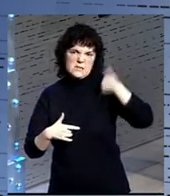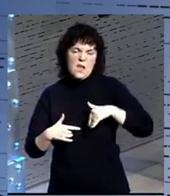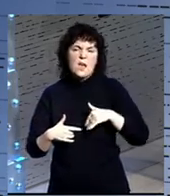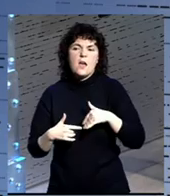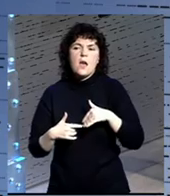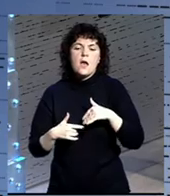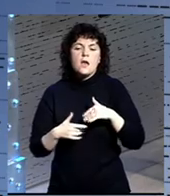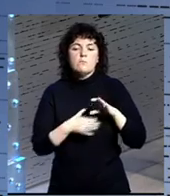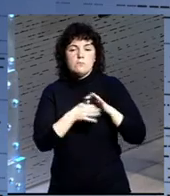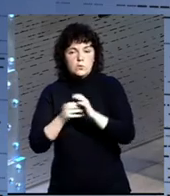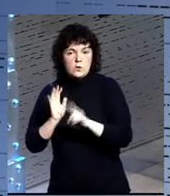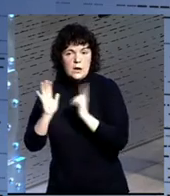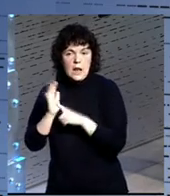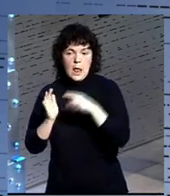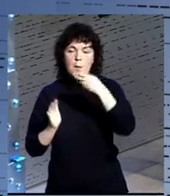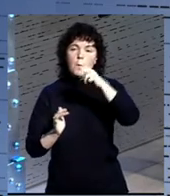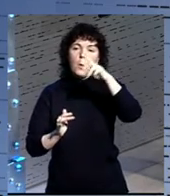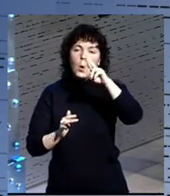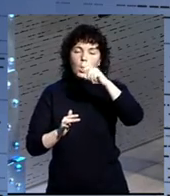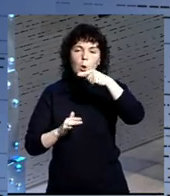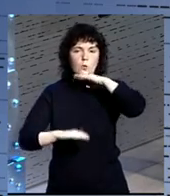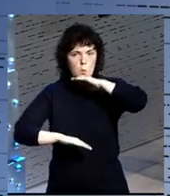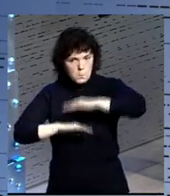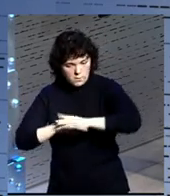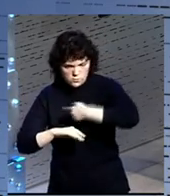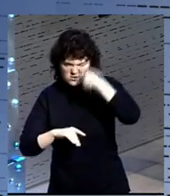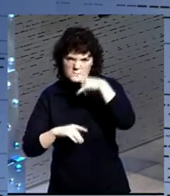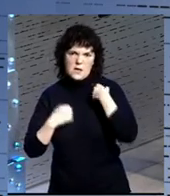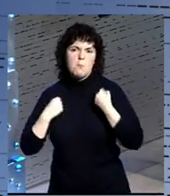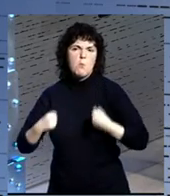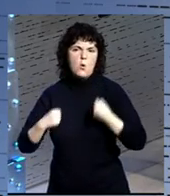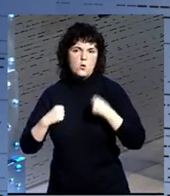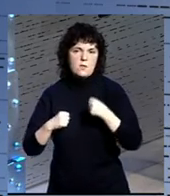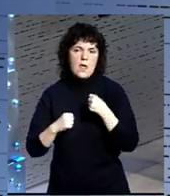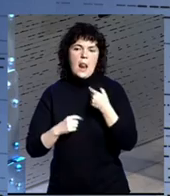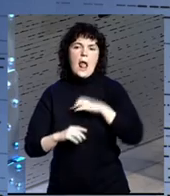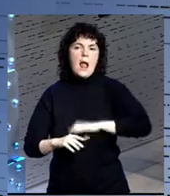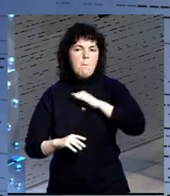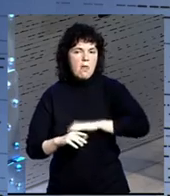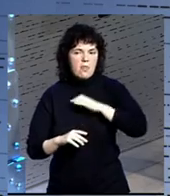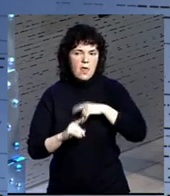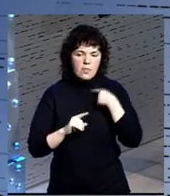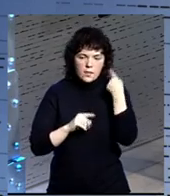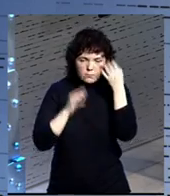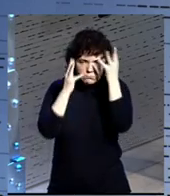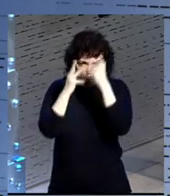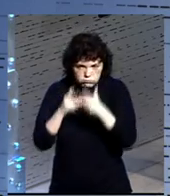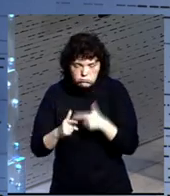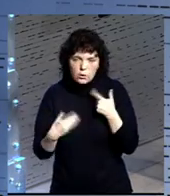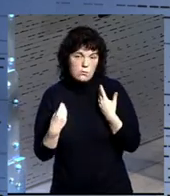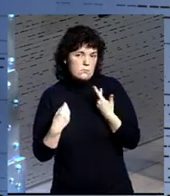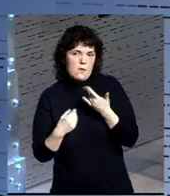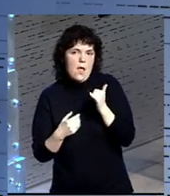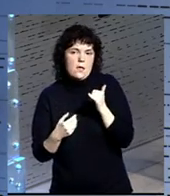al cumplimiento de la ley de Moore que la capacidad de computación llevaba consigo. Lo sabíamos.